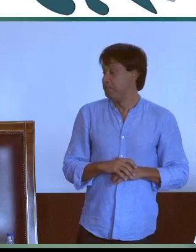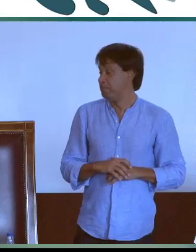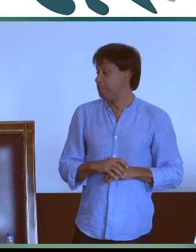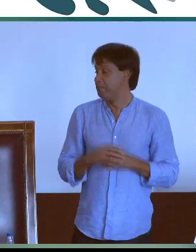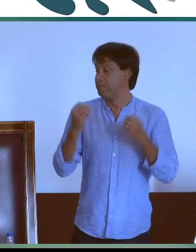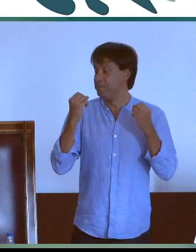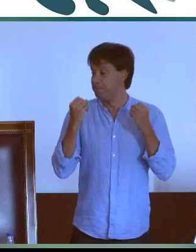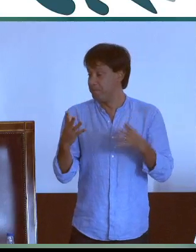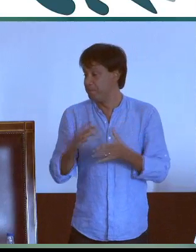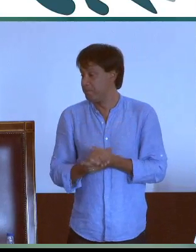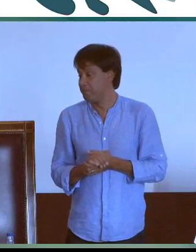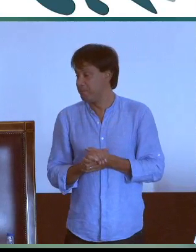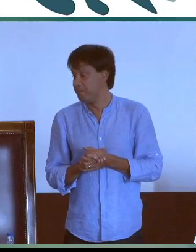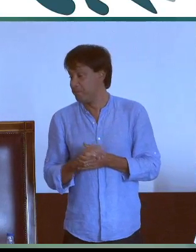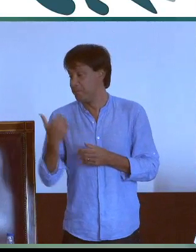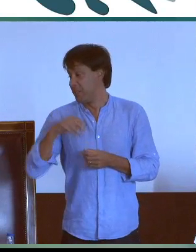ítems.